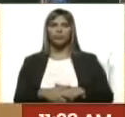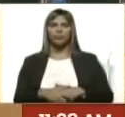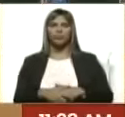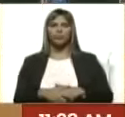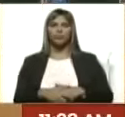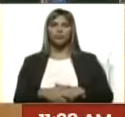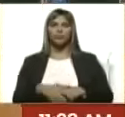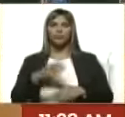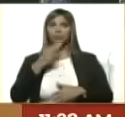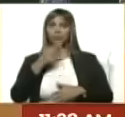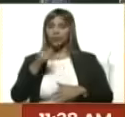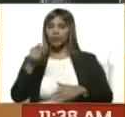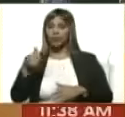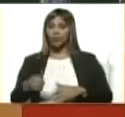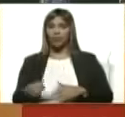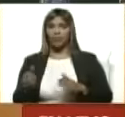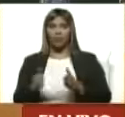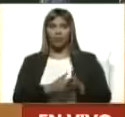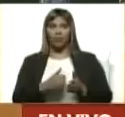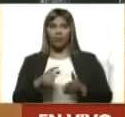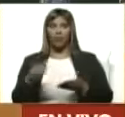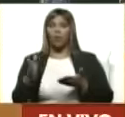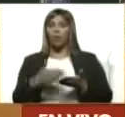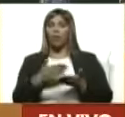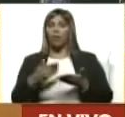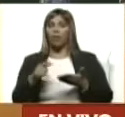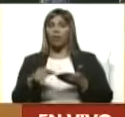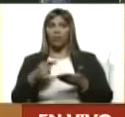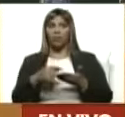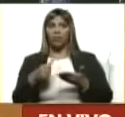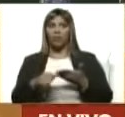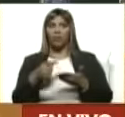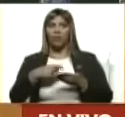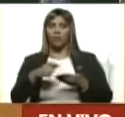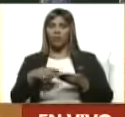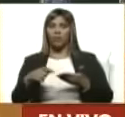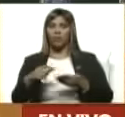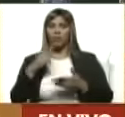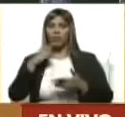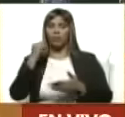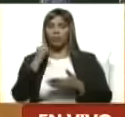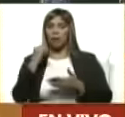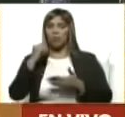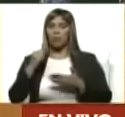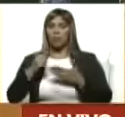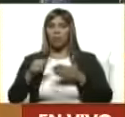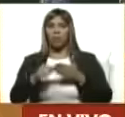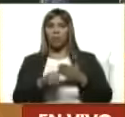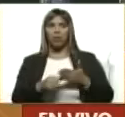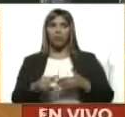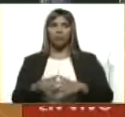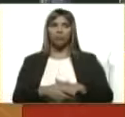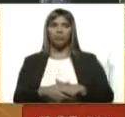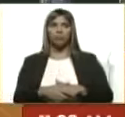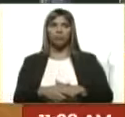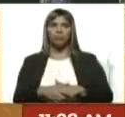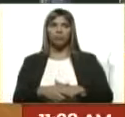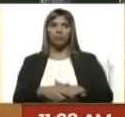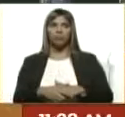Ponían cuando no estaba la cactahuella, ellos el cuaderno de votación lo firmaban hasta con el codo. Se echaban aquí